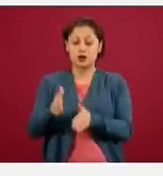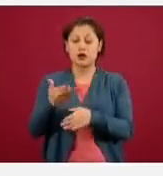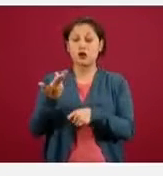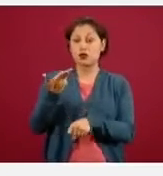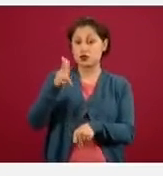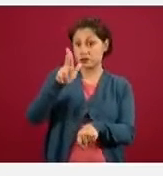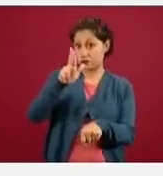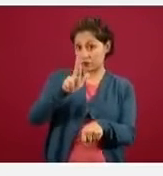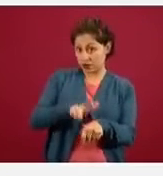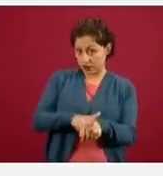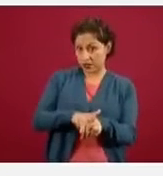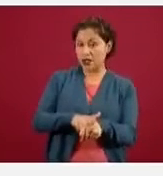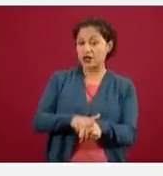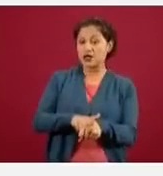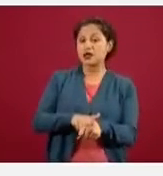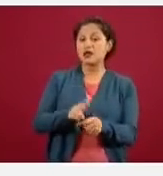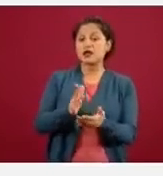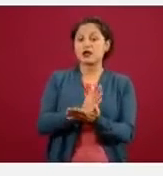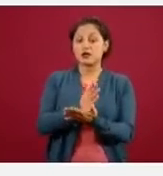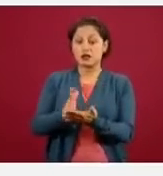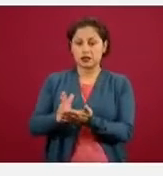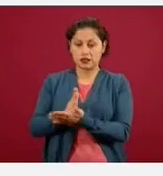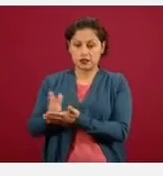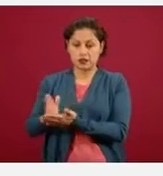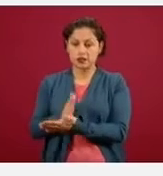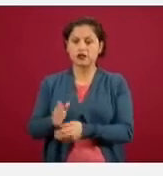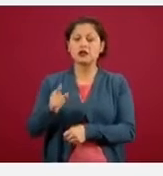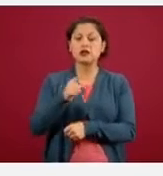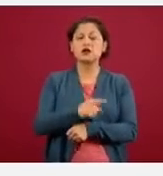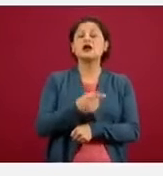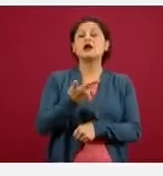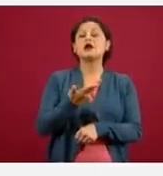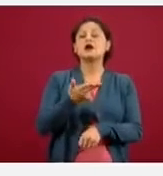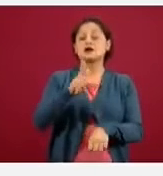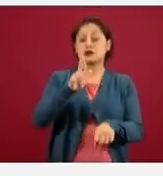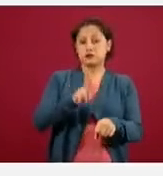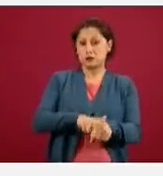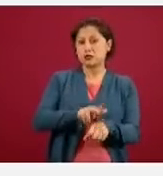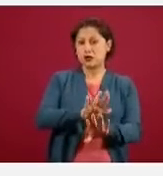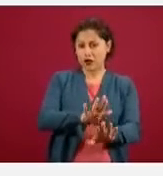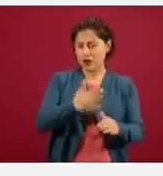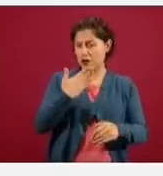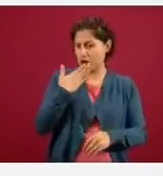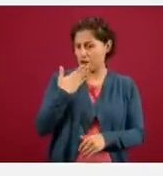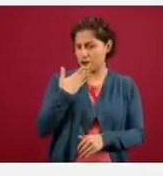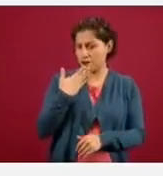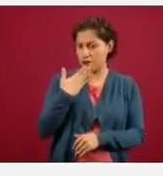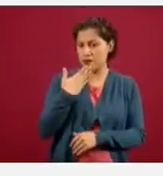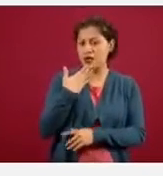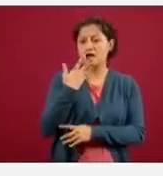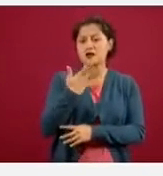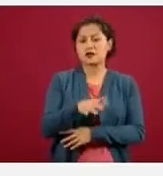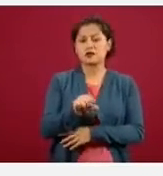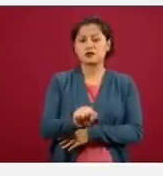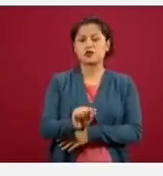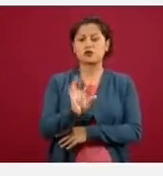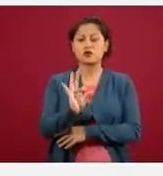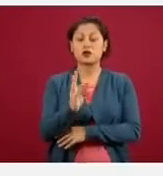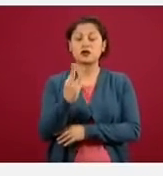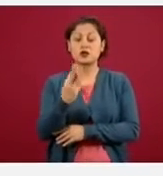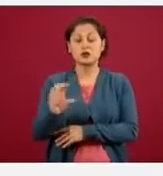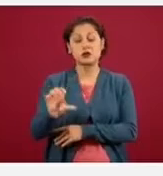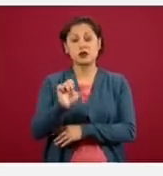de hospitalizados se divide en 3, los que están estables, que representan un 10,43, los que se encuentran en alguna condición